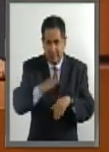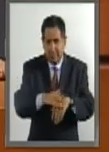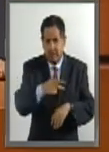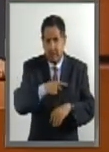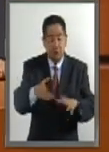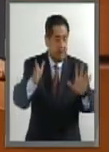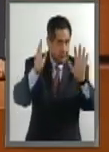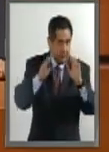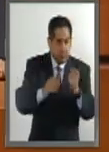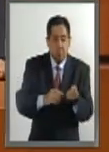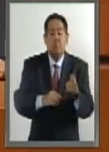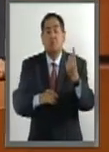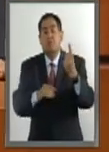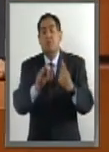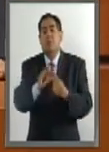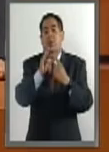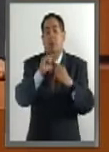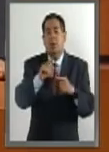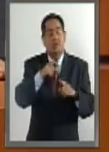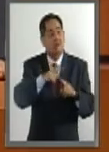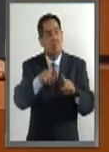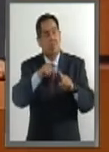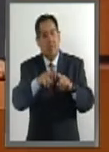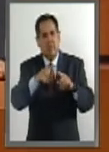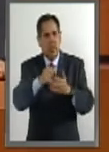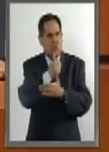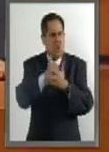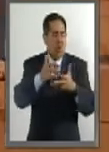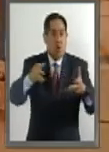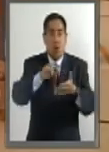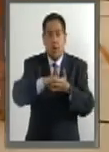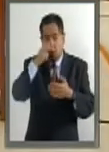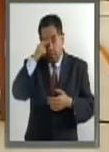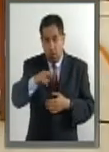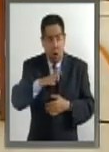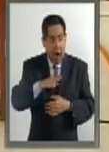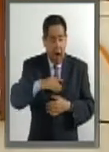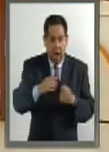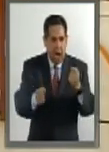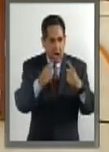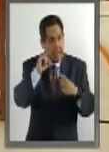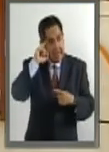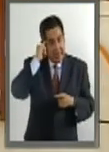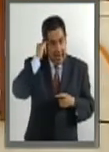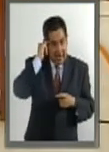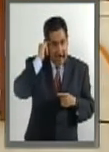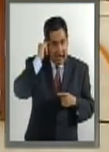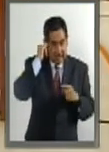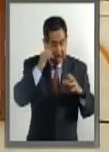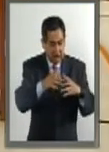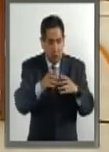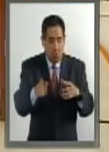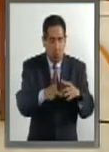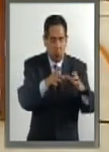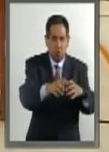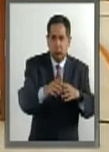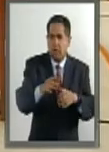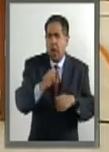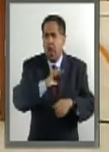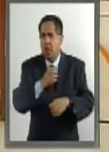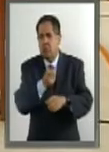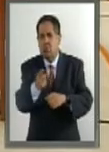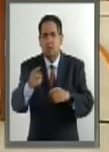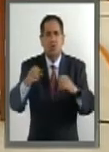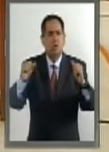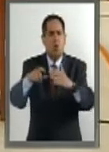cierto hay una excepción, en las grandes urbes como México hay componente indígena, nos los pueden contar los